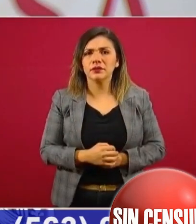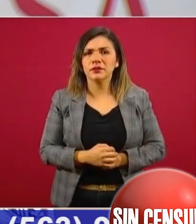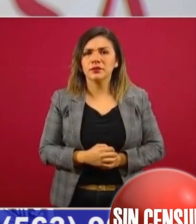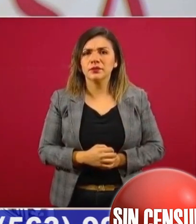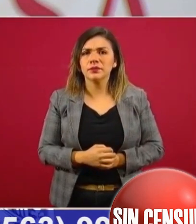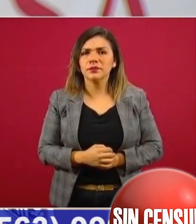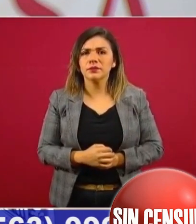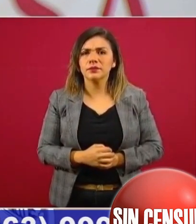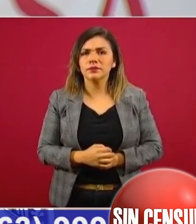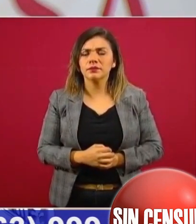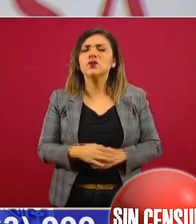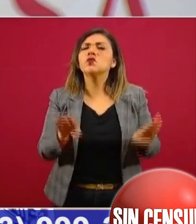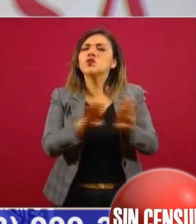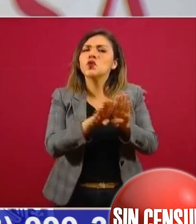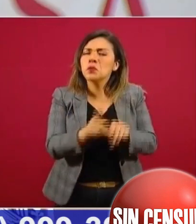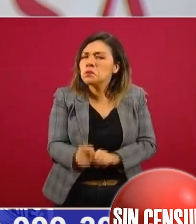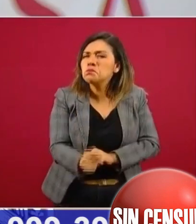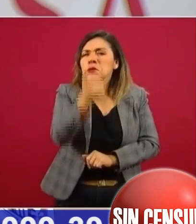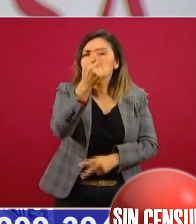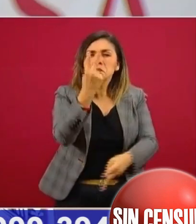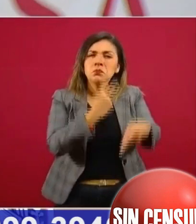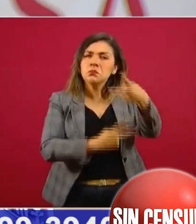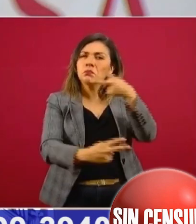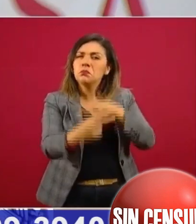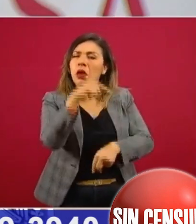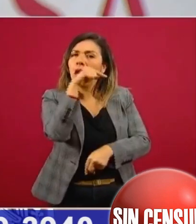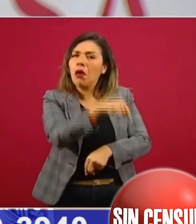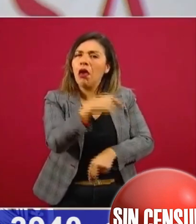¿Y cómo se originan?